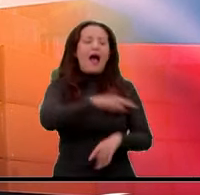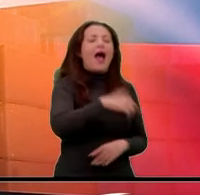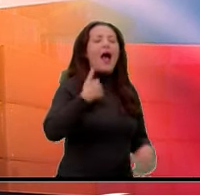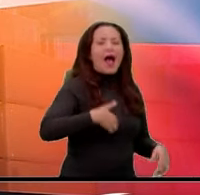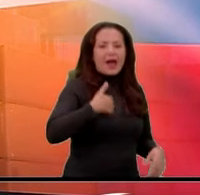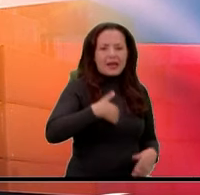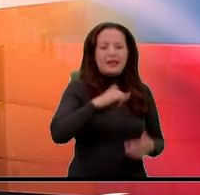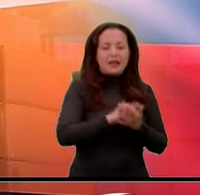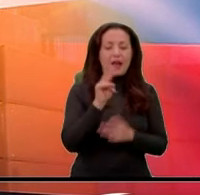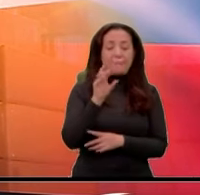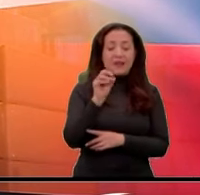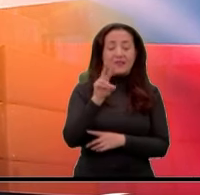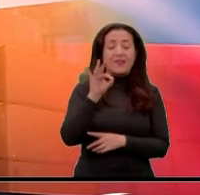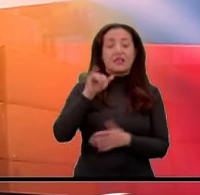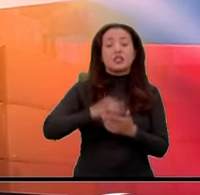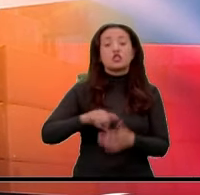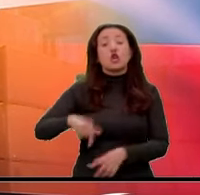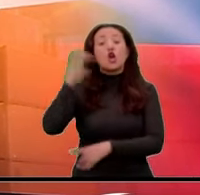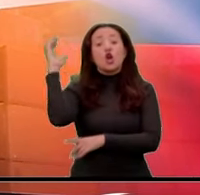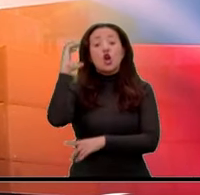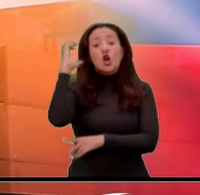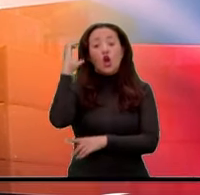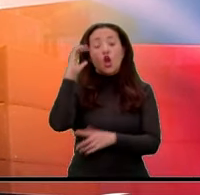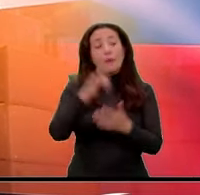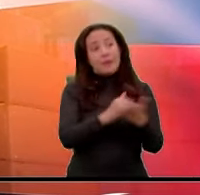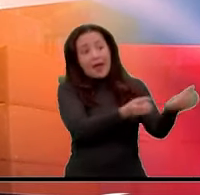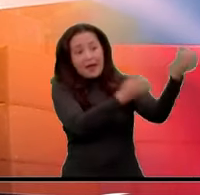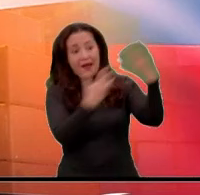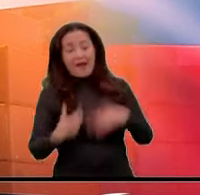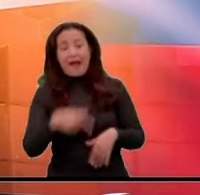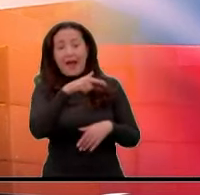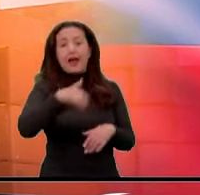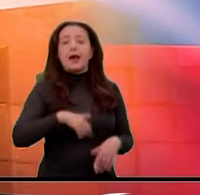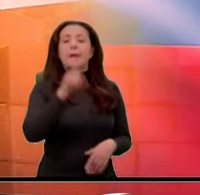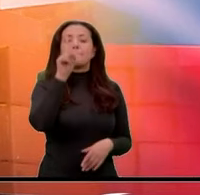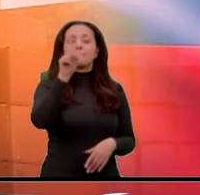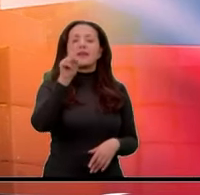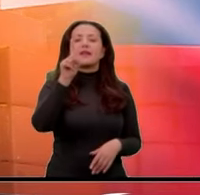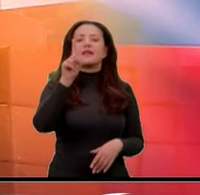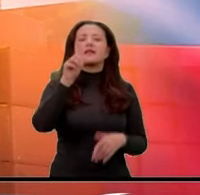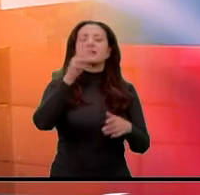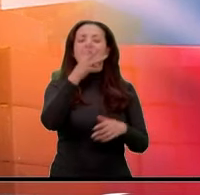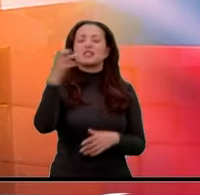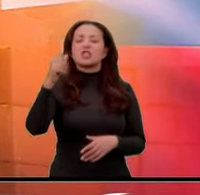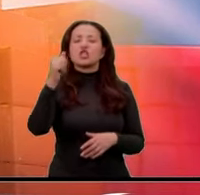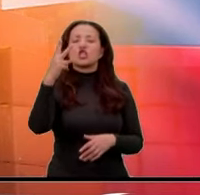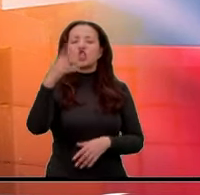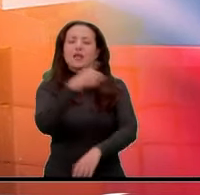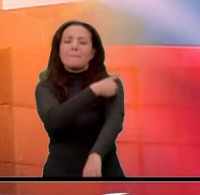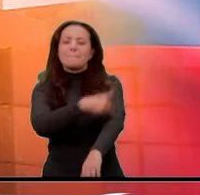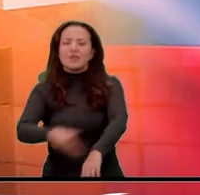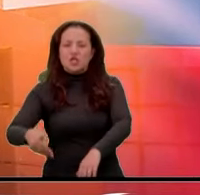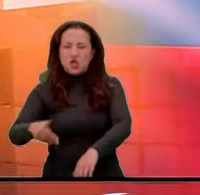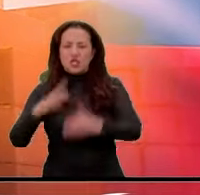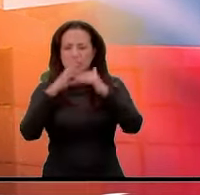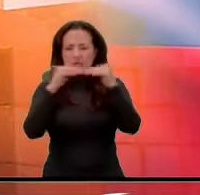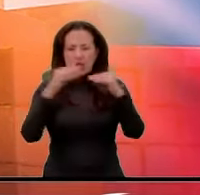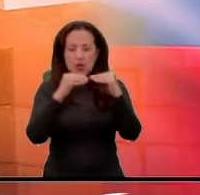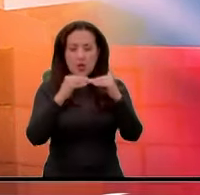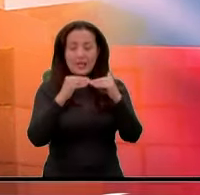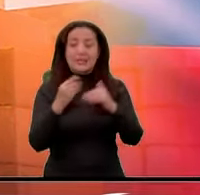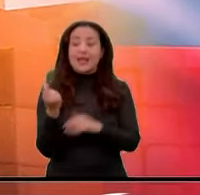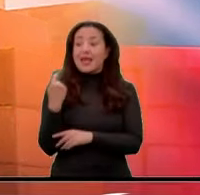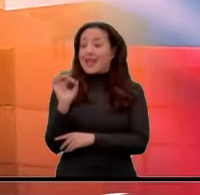2023 Colombia importó desde Argentina 132,7 millones de dólares en